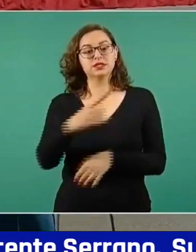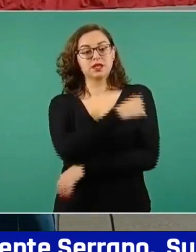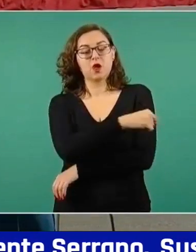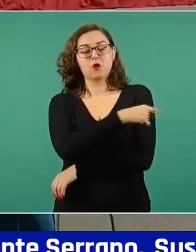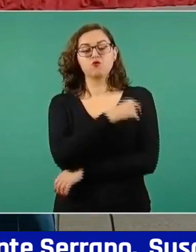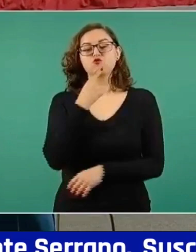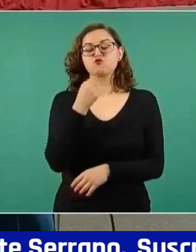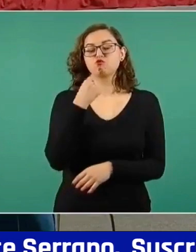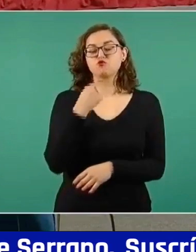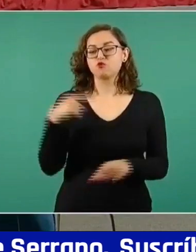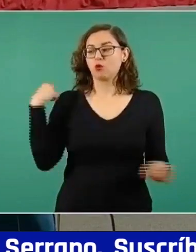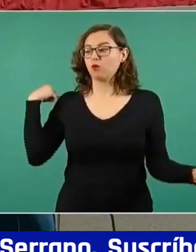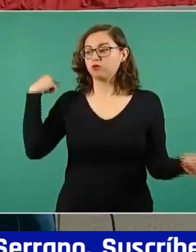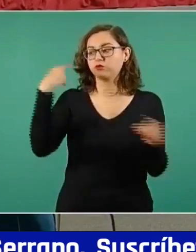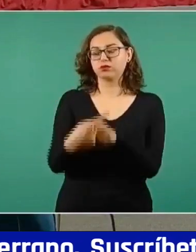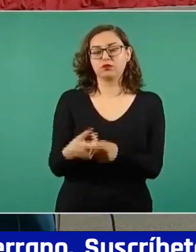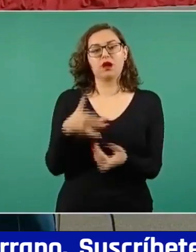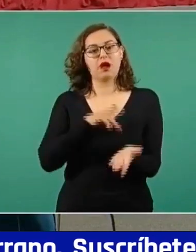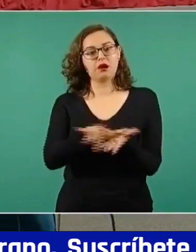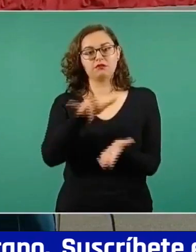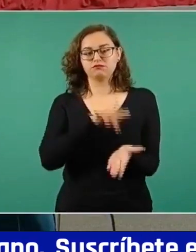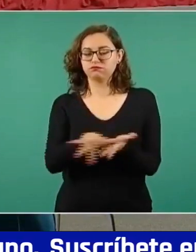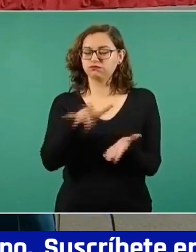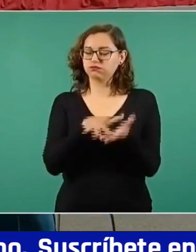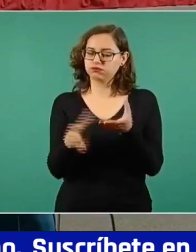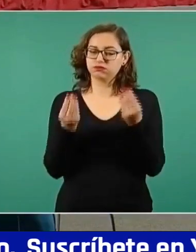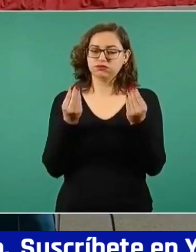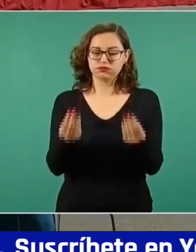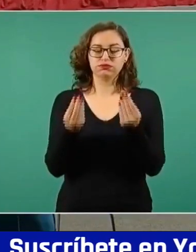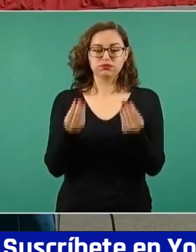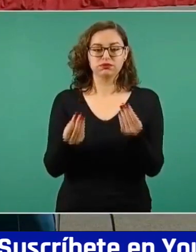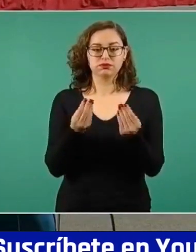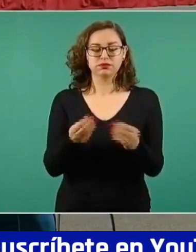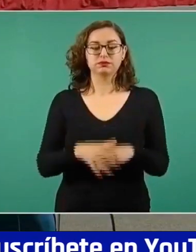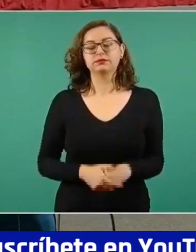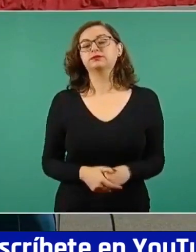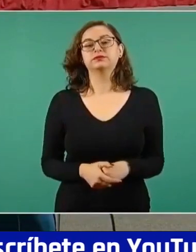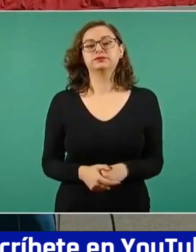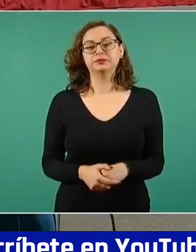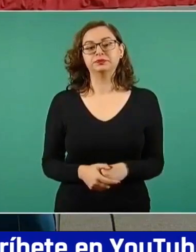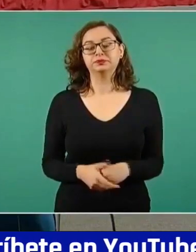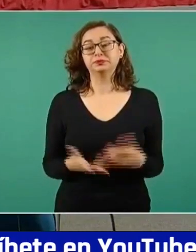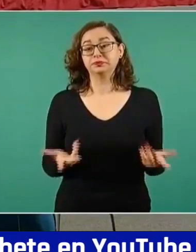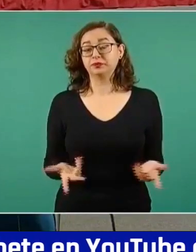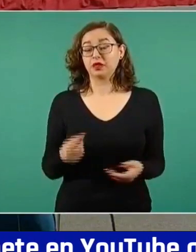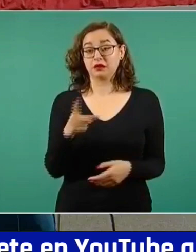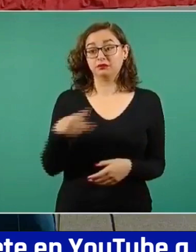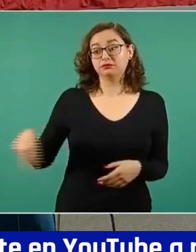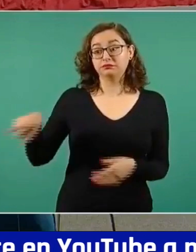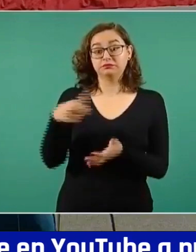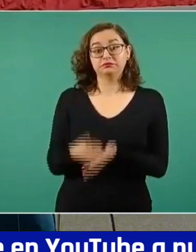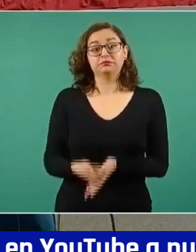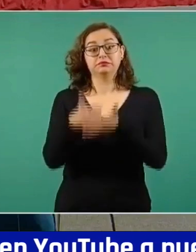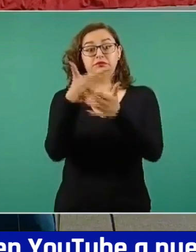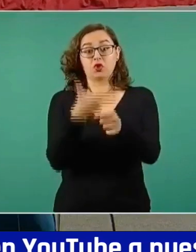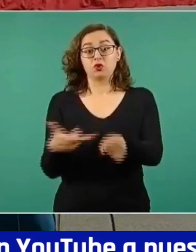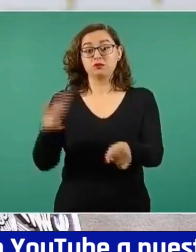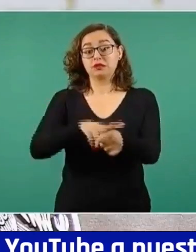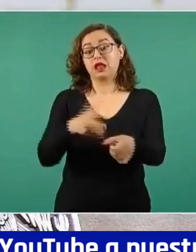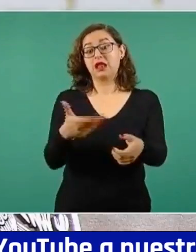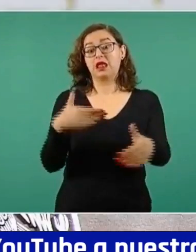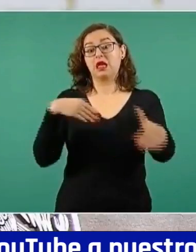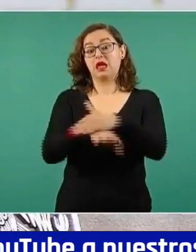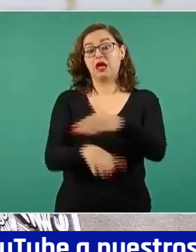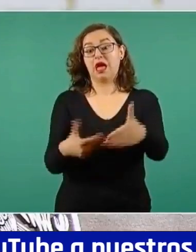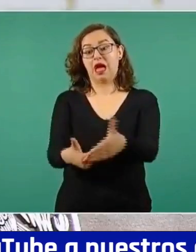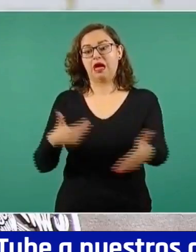tenido de diferentes maneras. La primera es todo el sistema de atención prehospitalaria. Desde antes de la